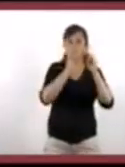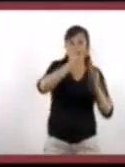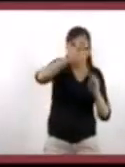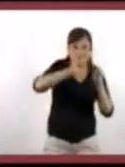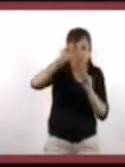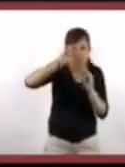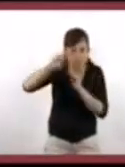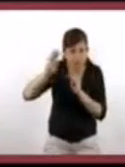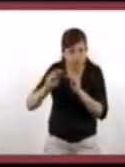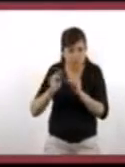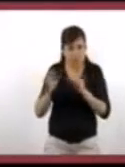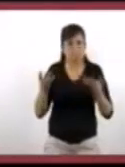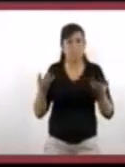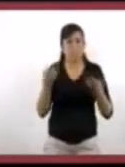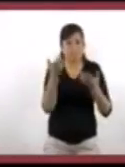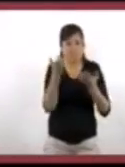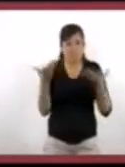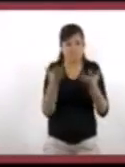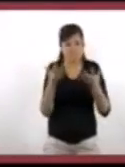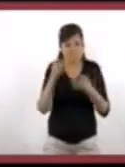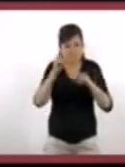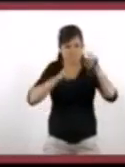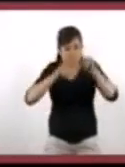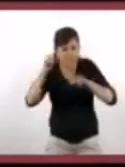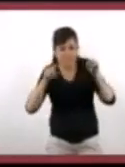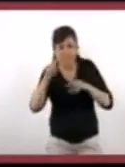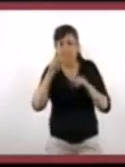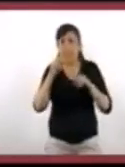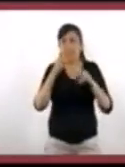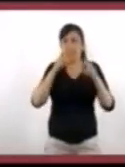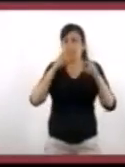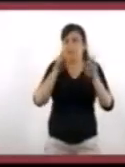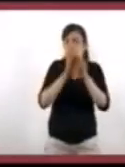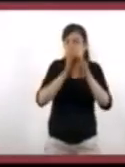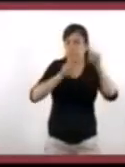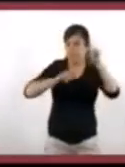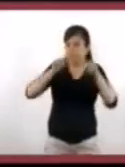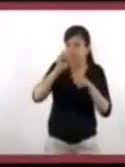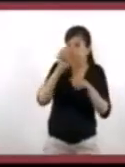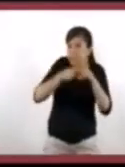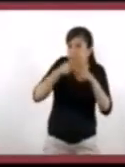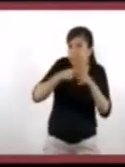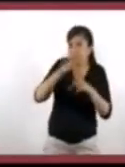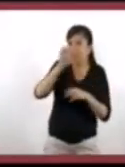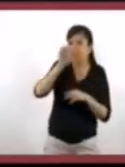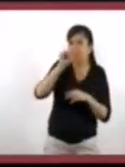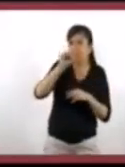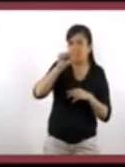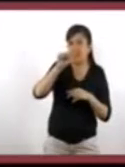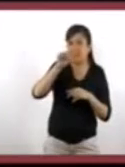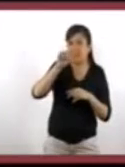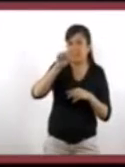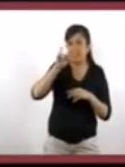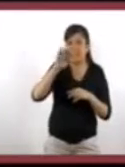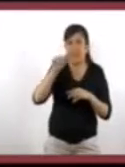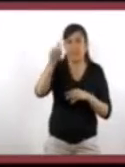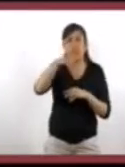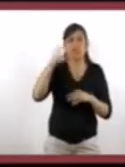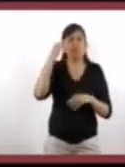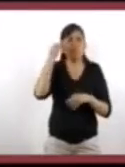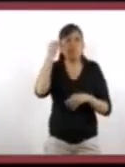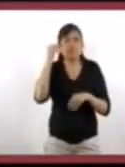de la misma manera como lo hicieron las gentes que desarrollaron la estadística descriptiva. ¿Cómo lo hicieron? Empecemos con la idea del